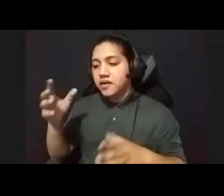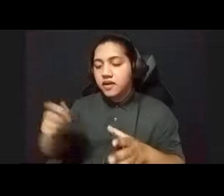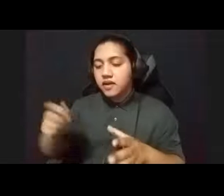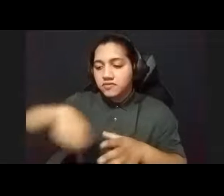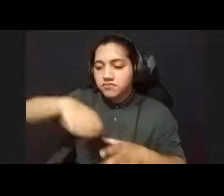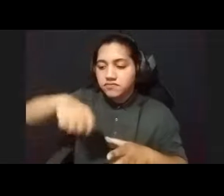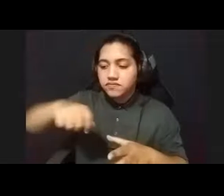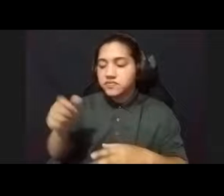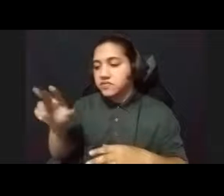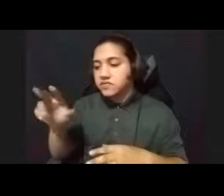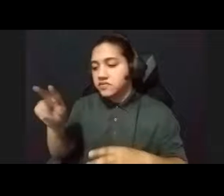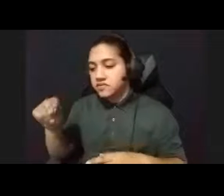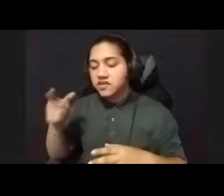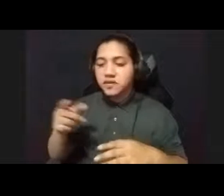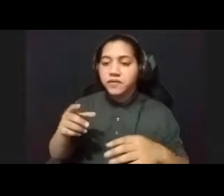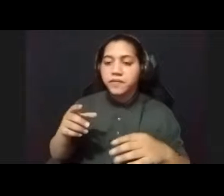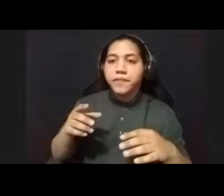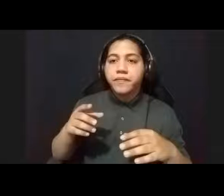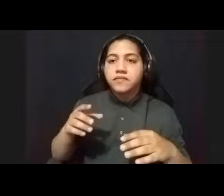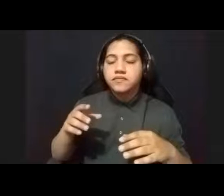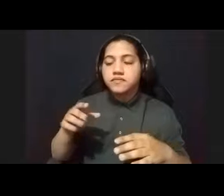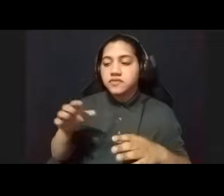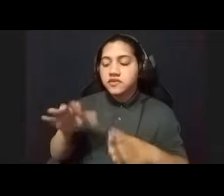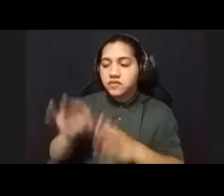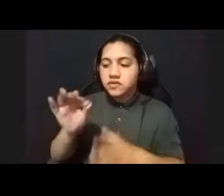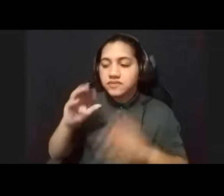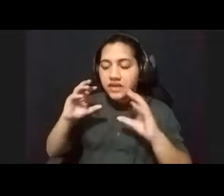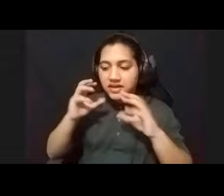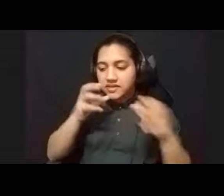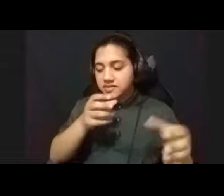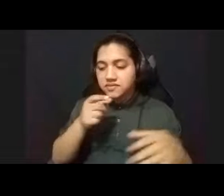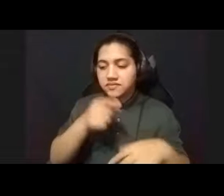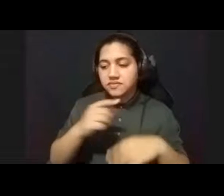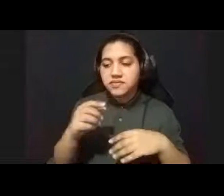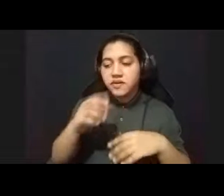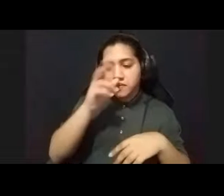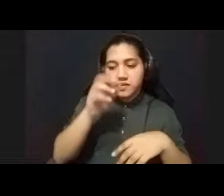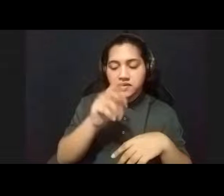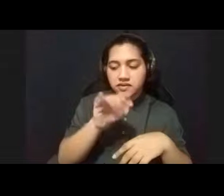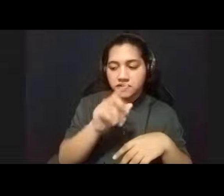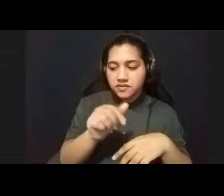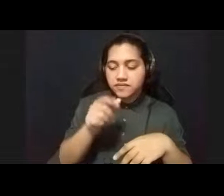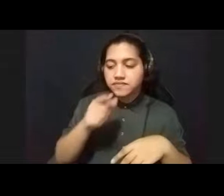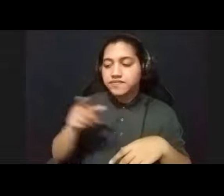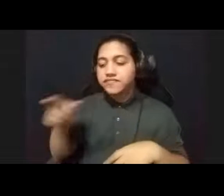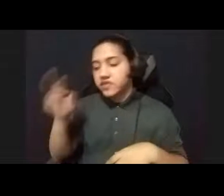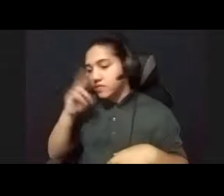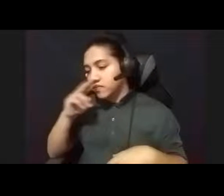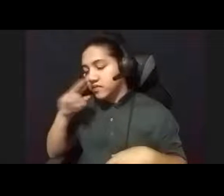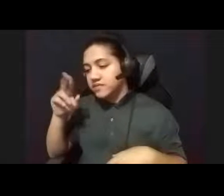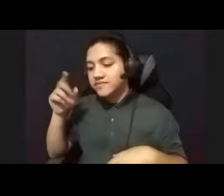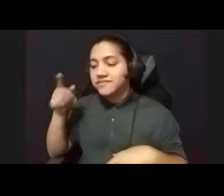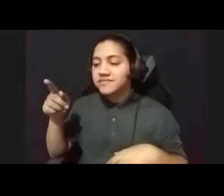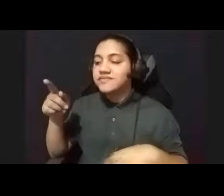granos de maíz, y como Martina no podía cocinarlos, Pérez, sin saber, decide cocinarlos, y como no